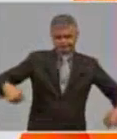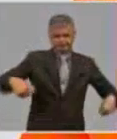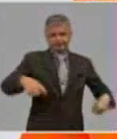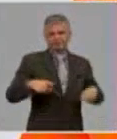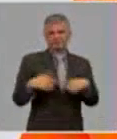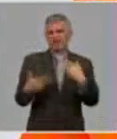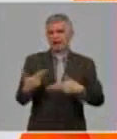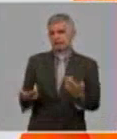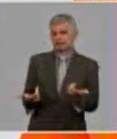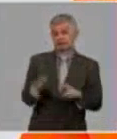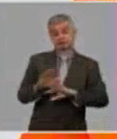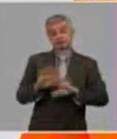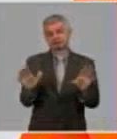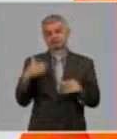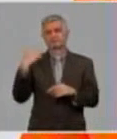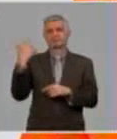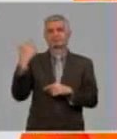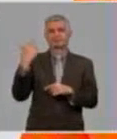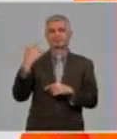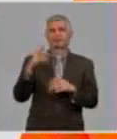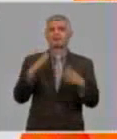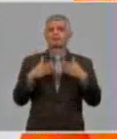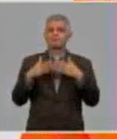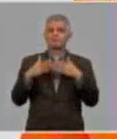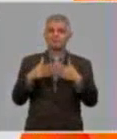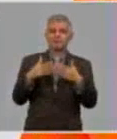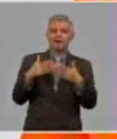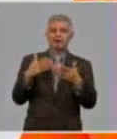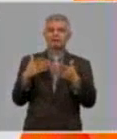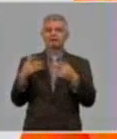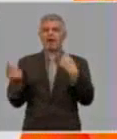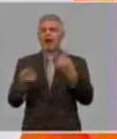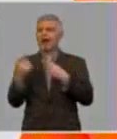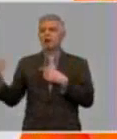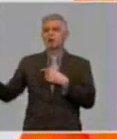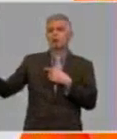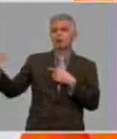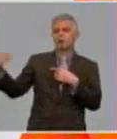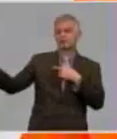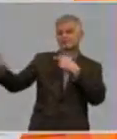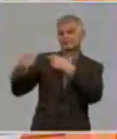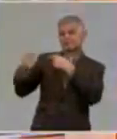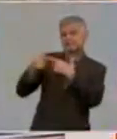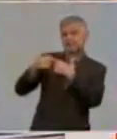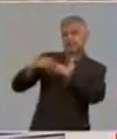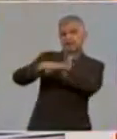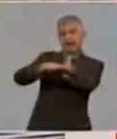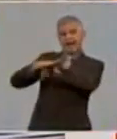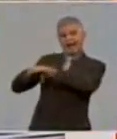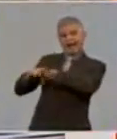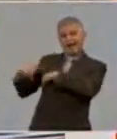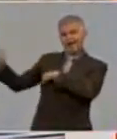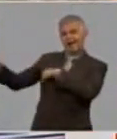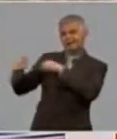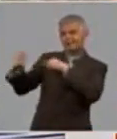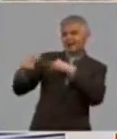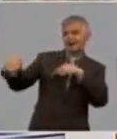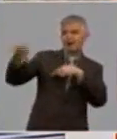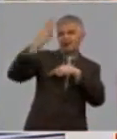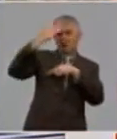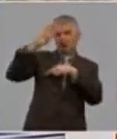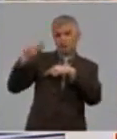pasajeros. Continúa la prohibición de la permanencia de embarcaciones de recreo extranjeras en aguas territoriales, como todavía están el